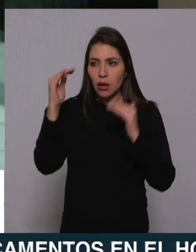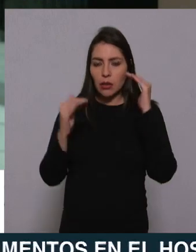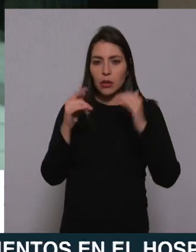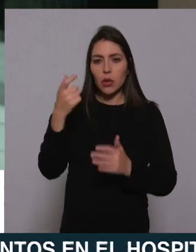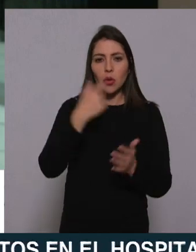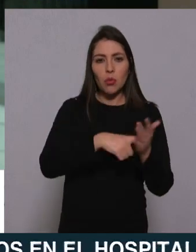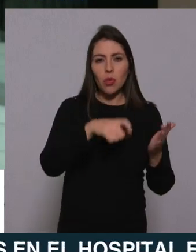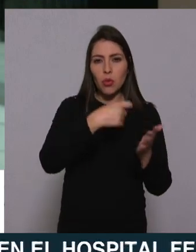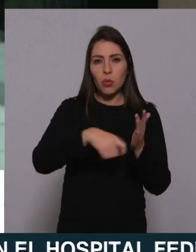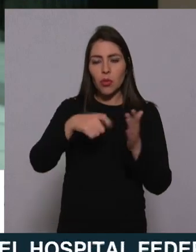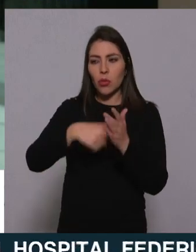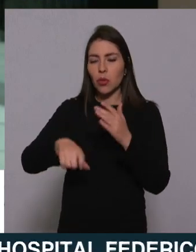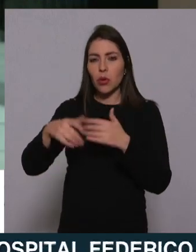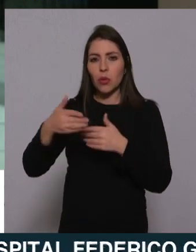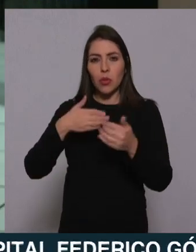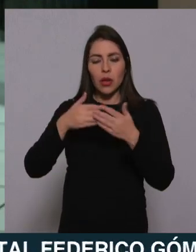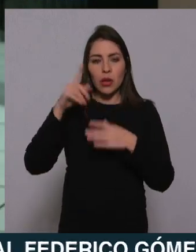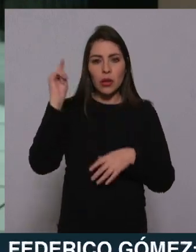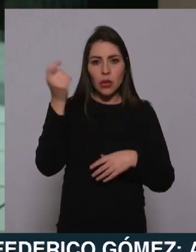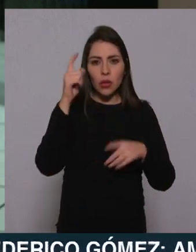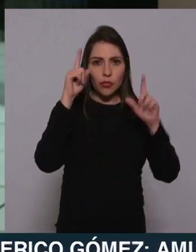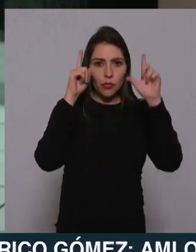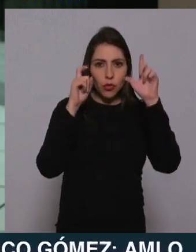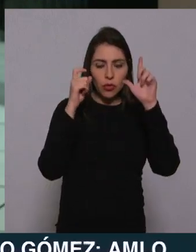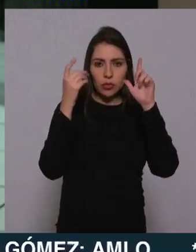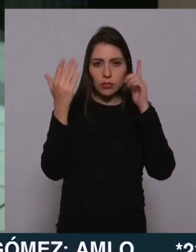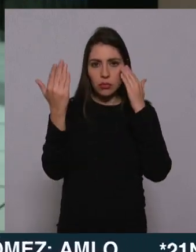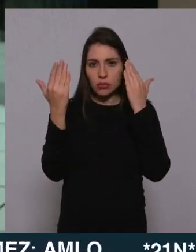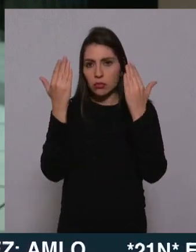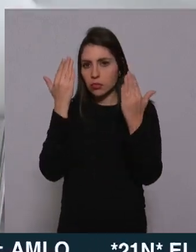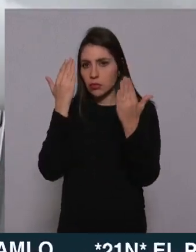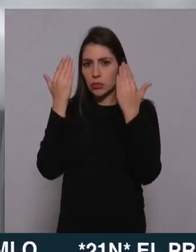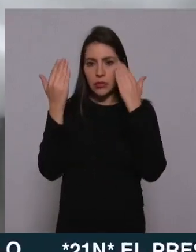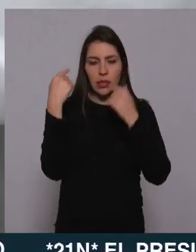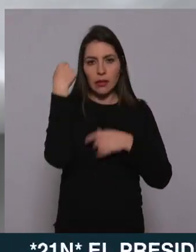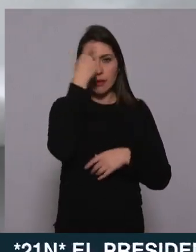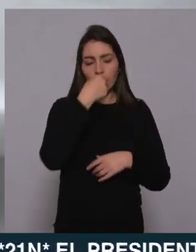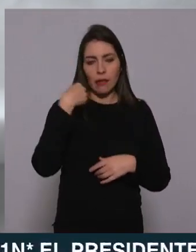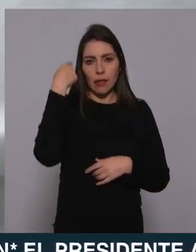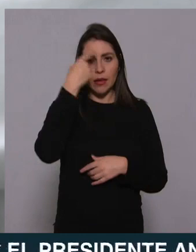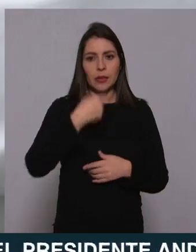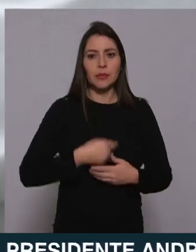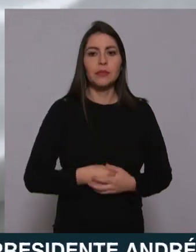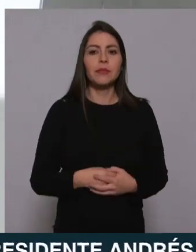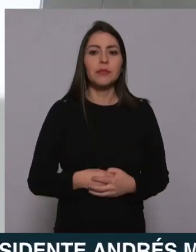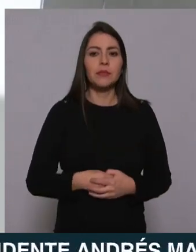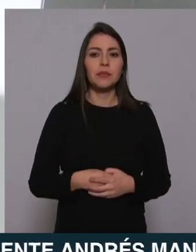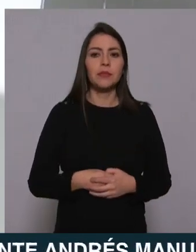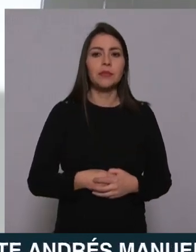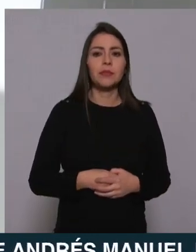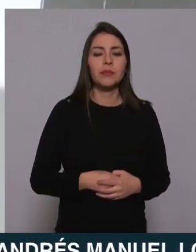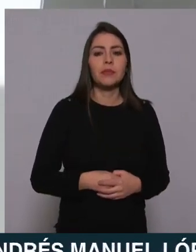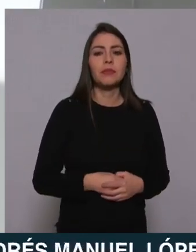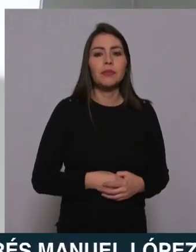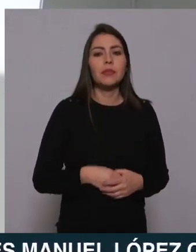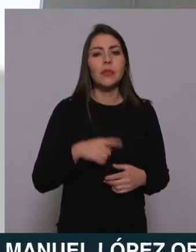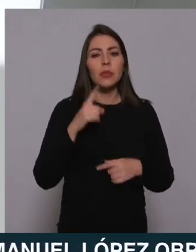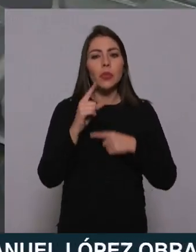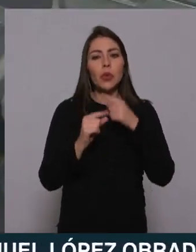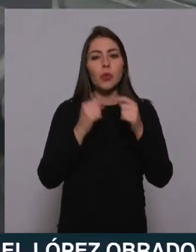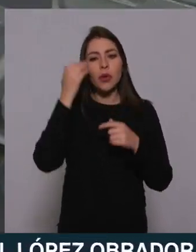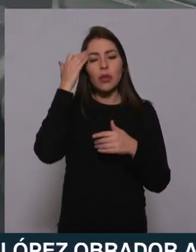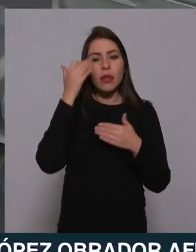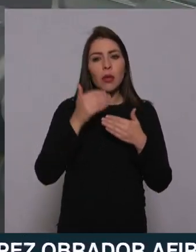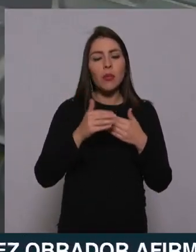para que a partir de las fotos pudiésemos hacer comparación facial. El proceso se fortaleció con el paso del tiempo y hoy